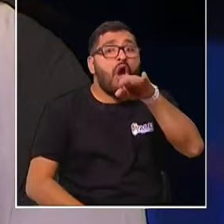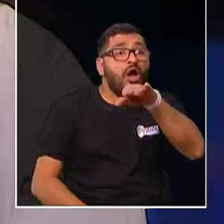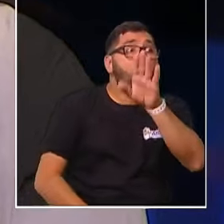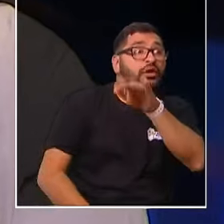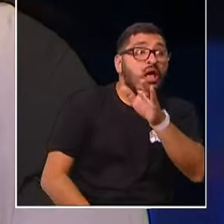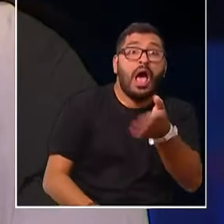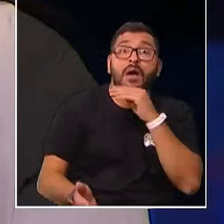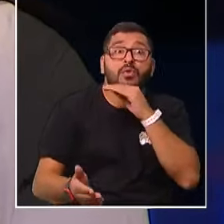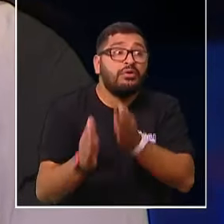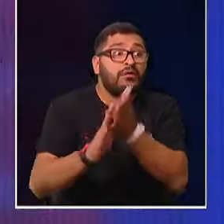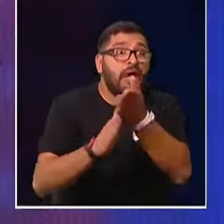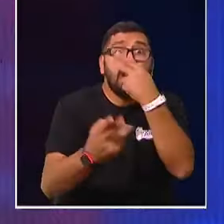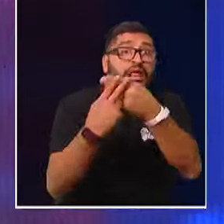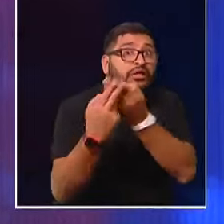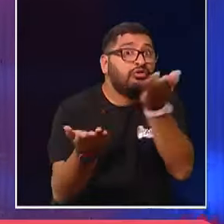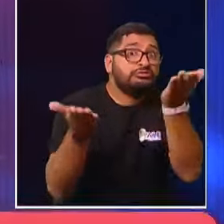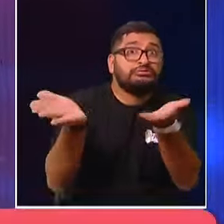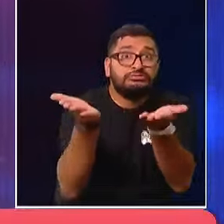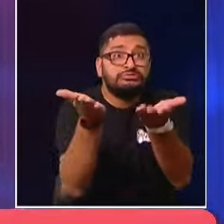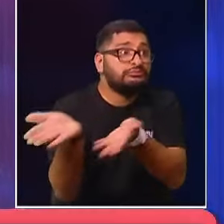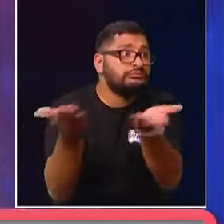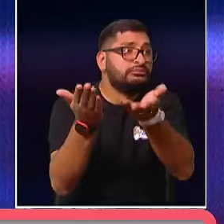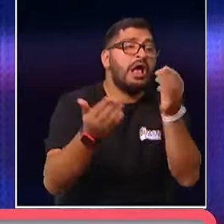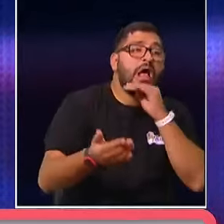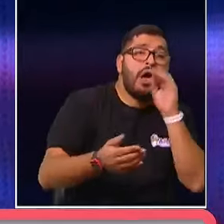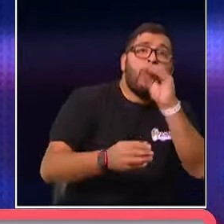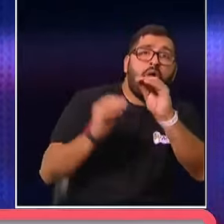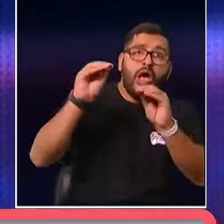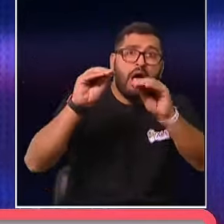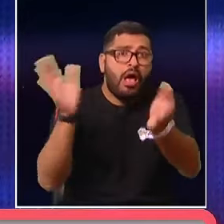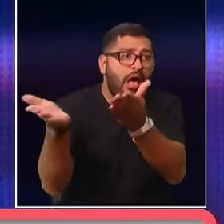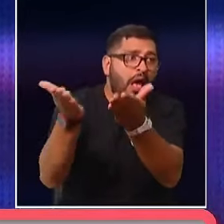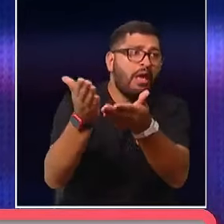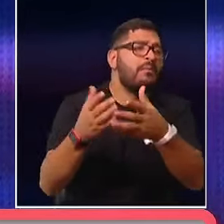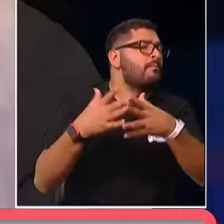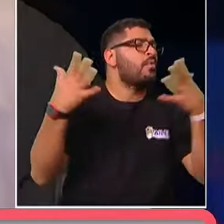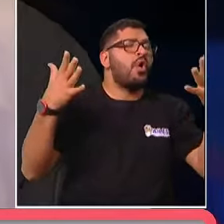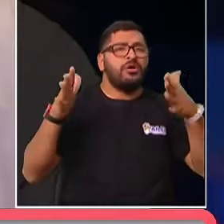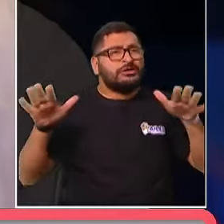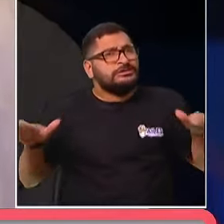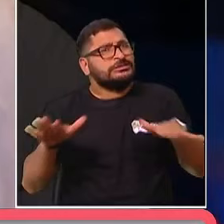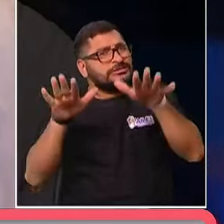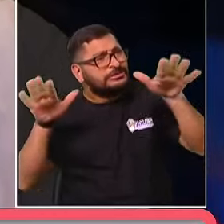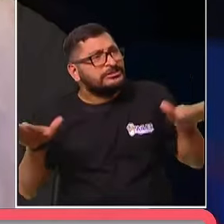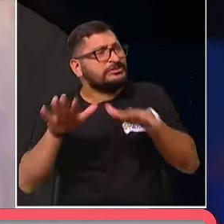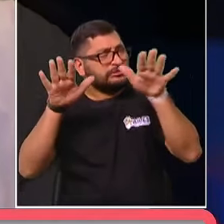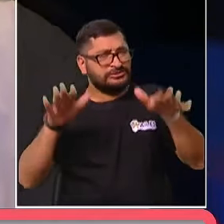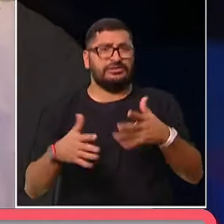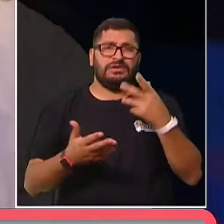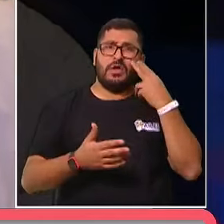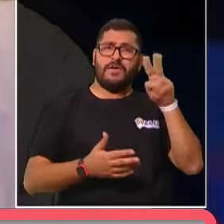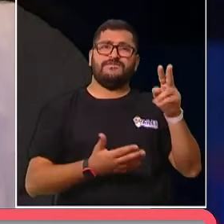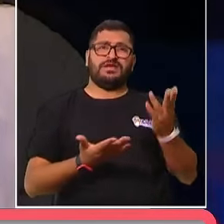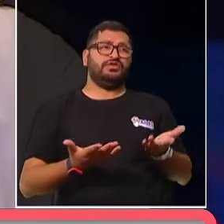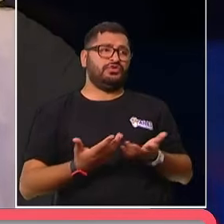te están esperando, mi papá igual, mi papá puso mucho empeño. Mis papás son